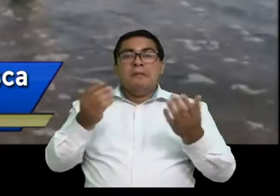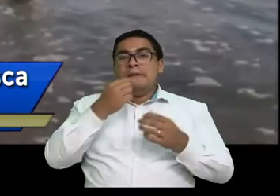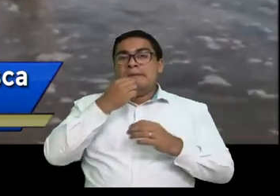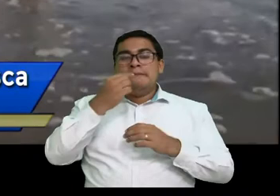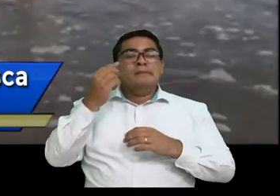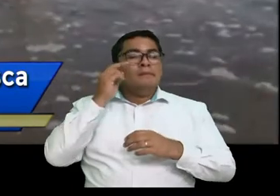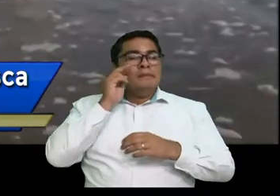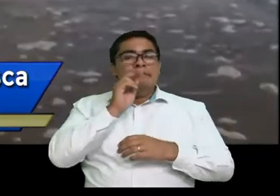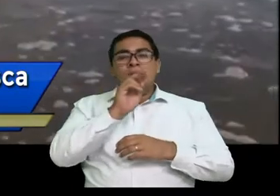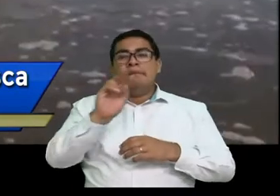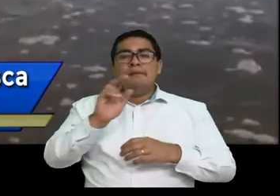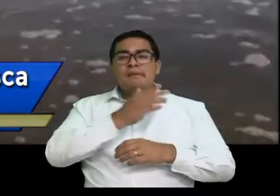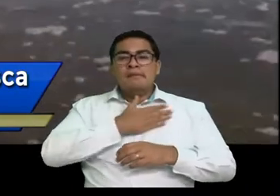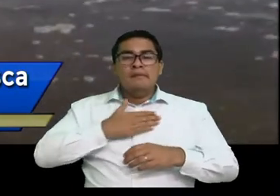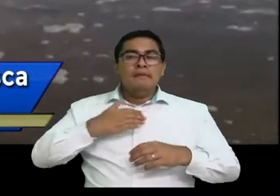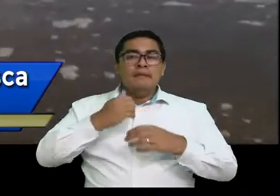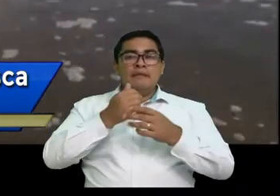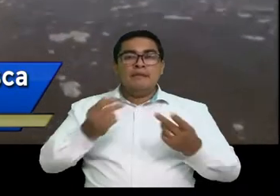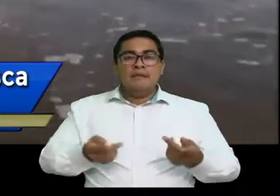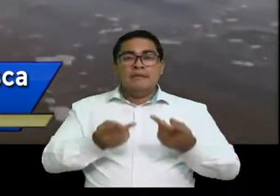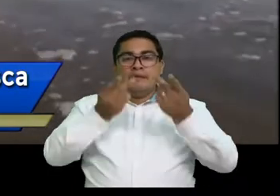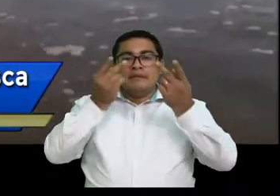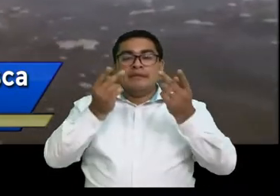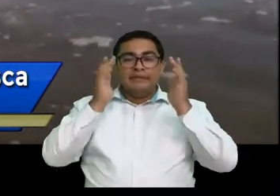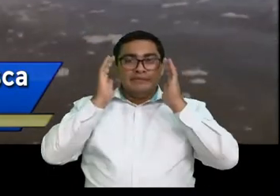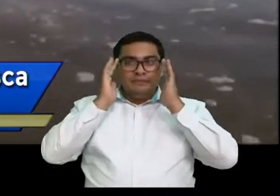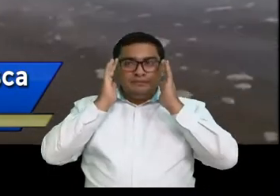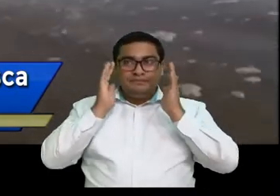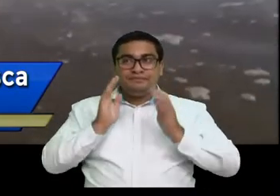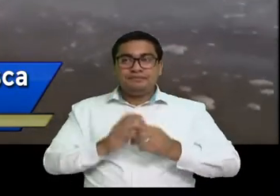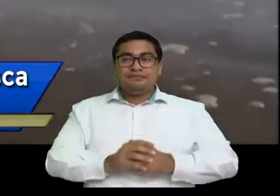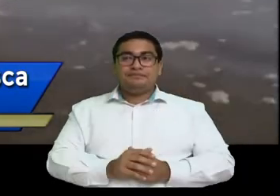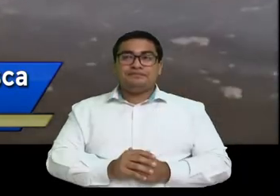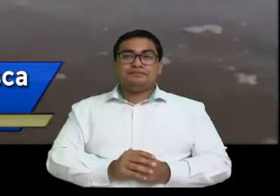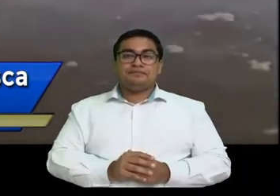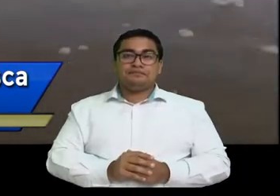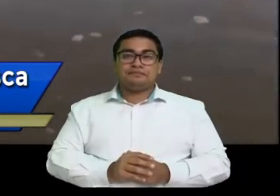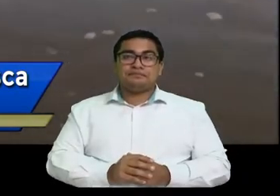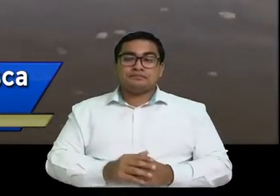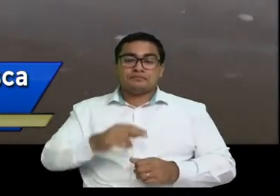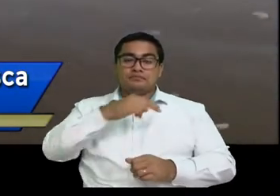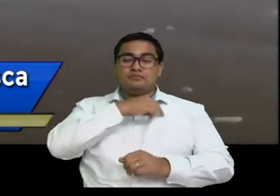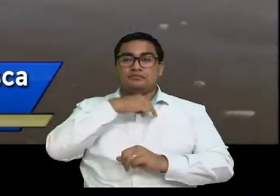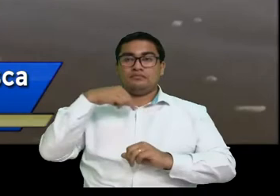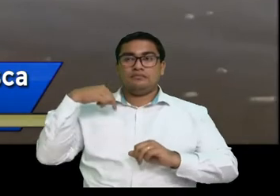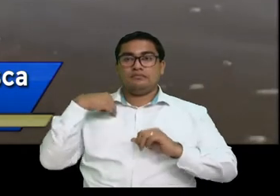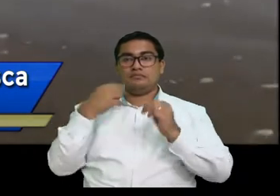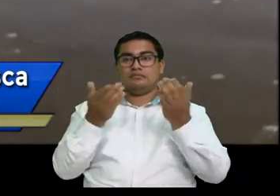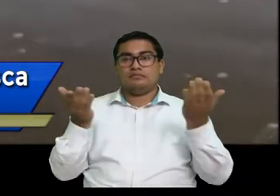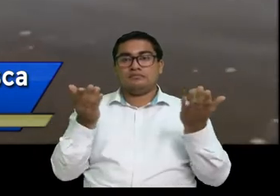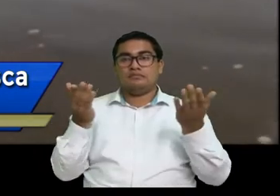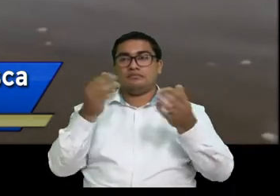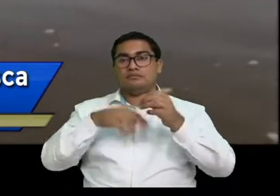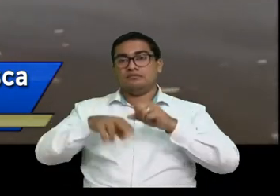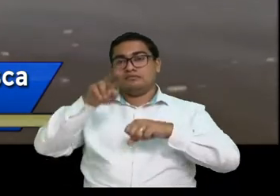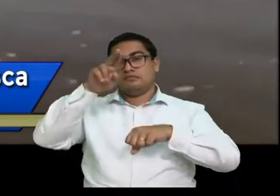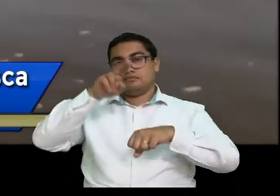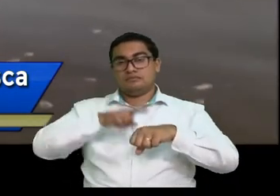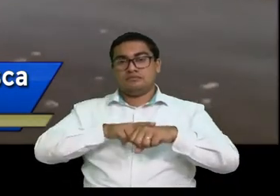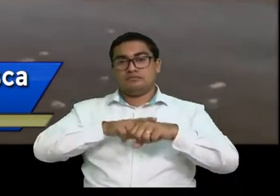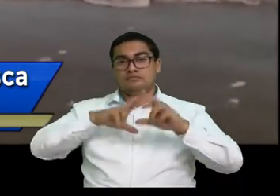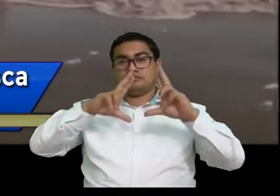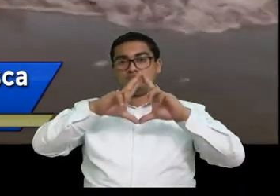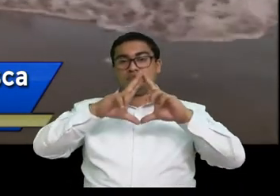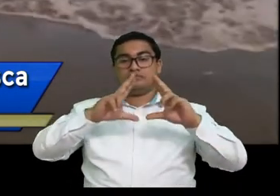visto mejorada su calidad de vida. Claro. Y nosotros, como Sistema Nacional de Producción, Consumo